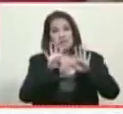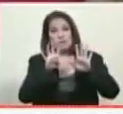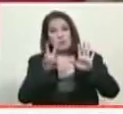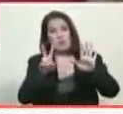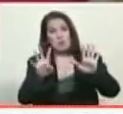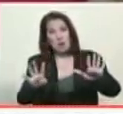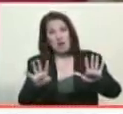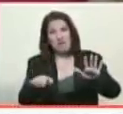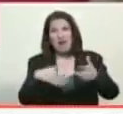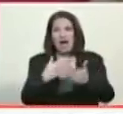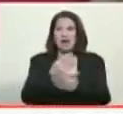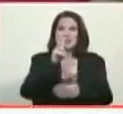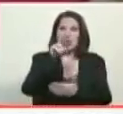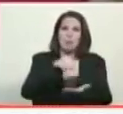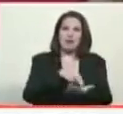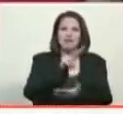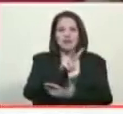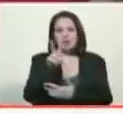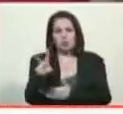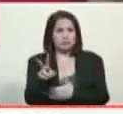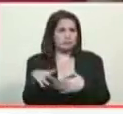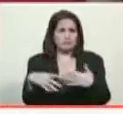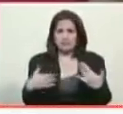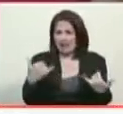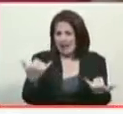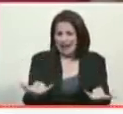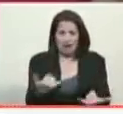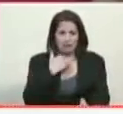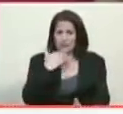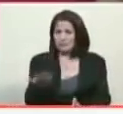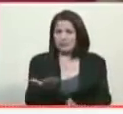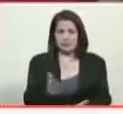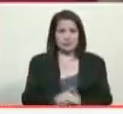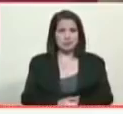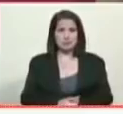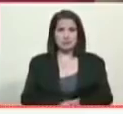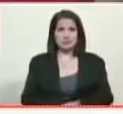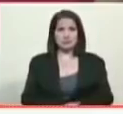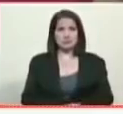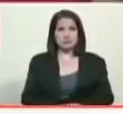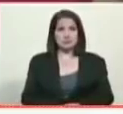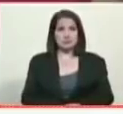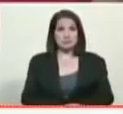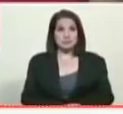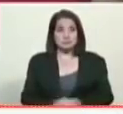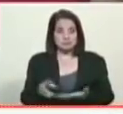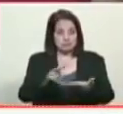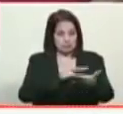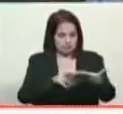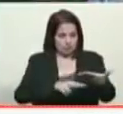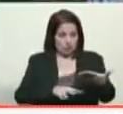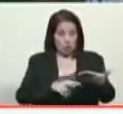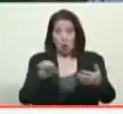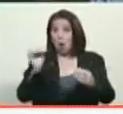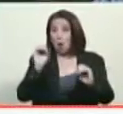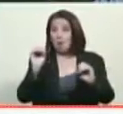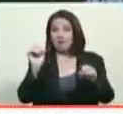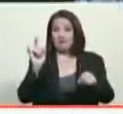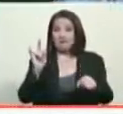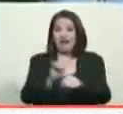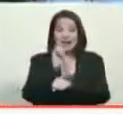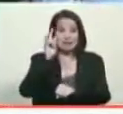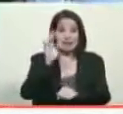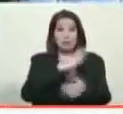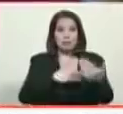2019-2022. No aplica ahora. Voy. Cuando se produzca la falta absoluta del presidente electo